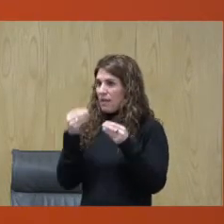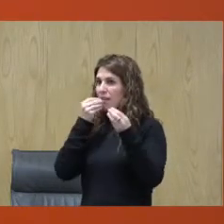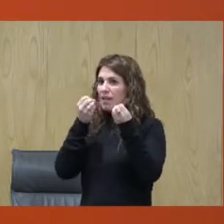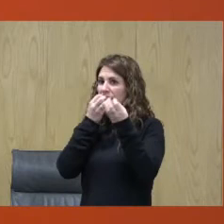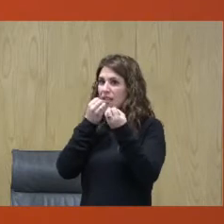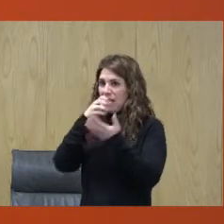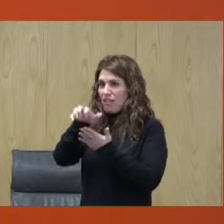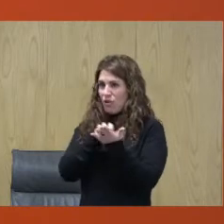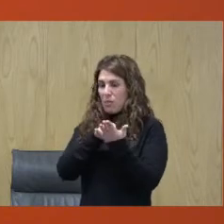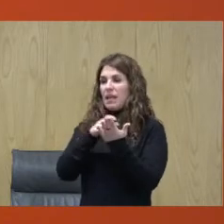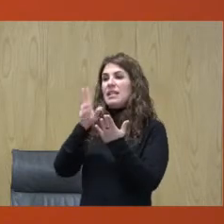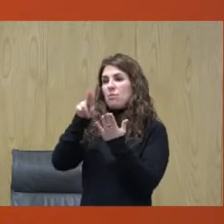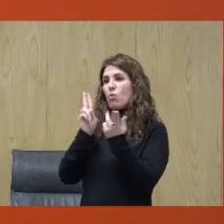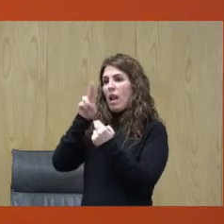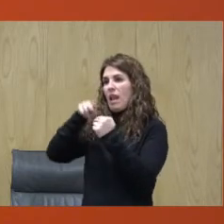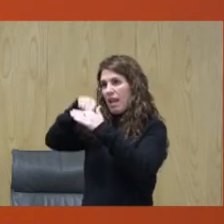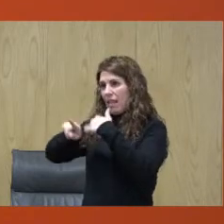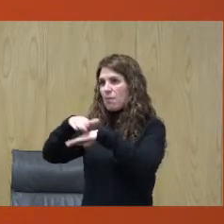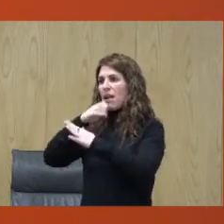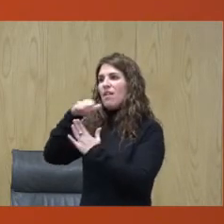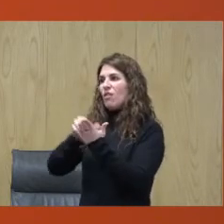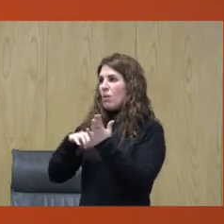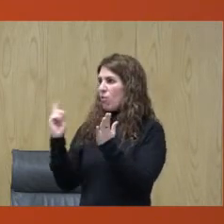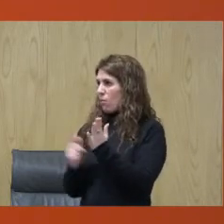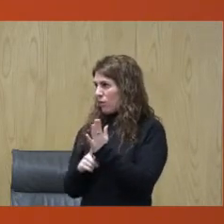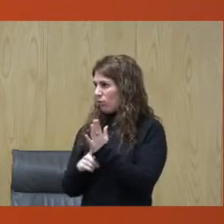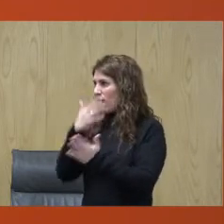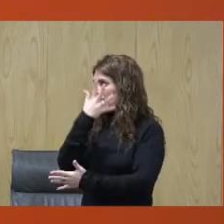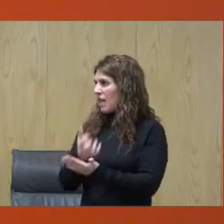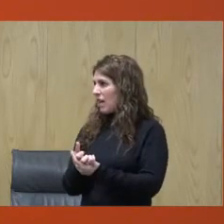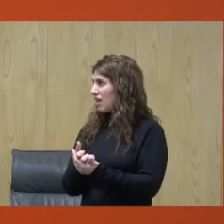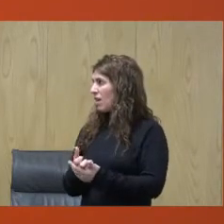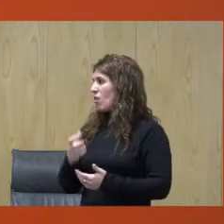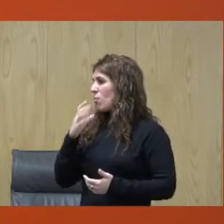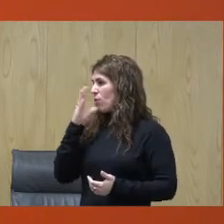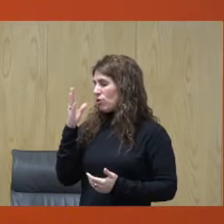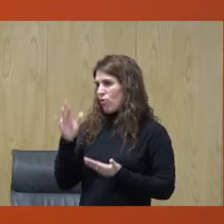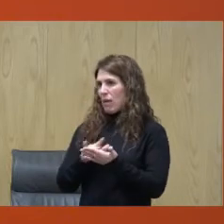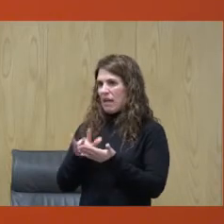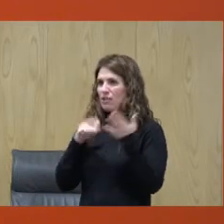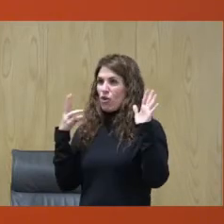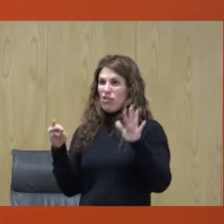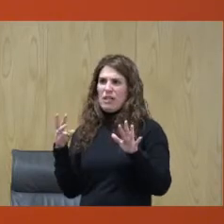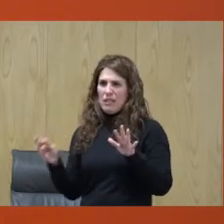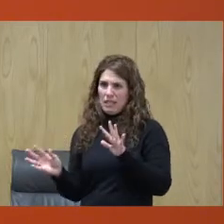en él un enlace al informe completo, ¿vale? Para descargarlo, porque son como unas 80 páginas de